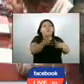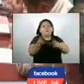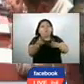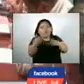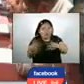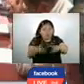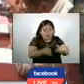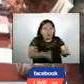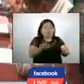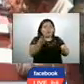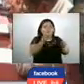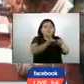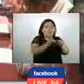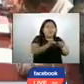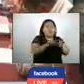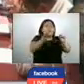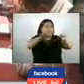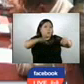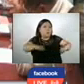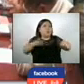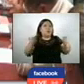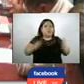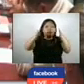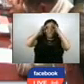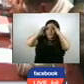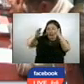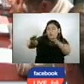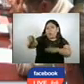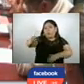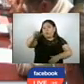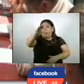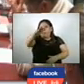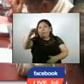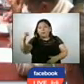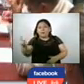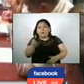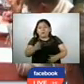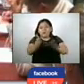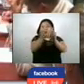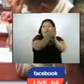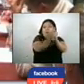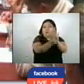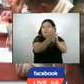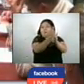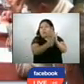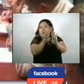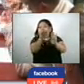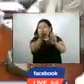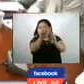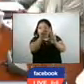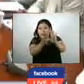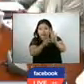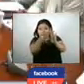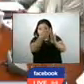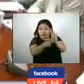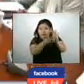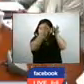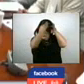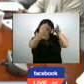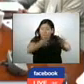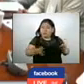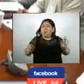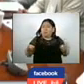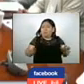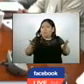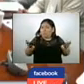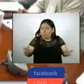Especiales para la atención a salvadoreños en el exterior. Los artículos a modificar son uno y tres de dicha disposición. Con esto,